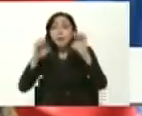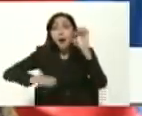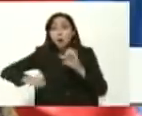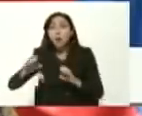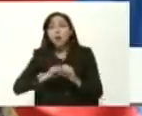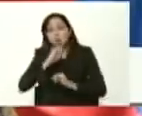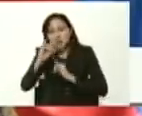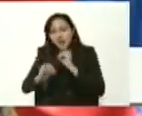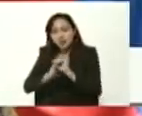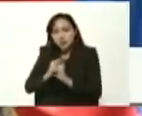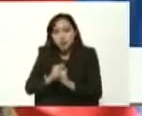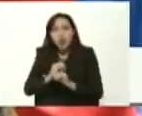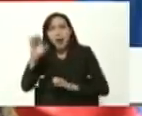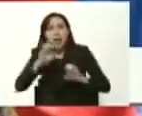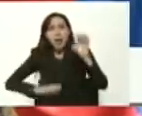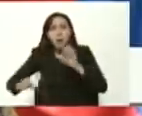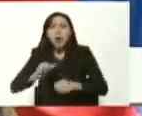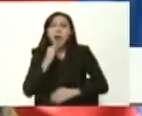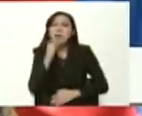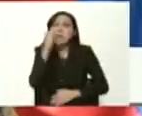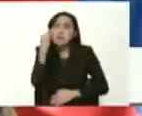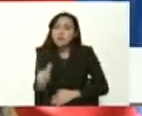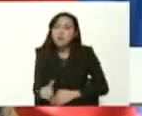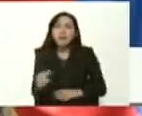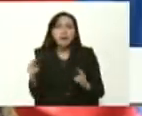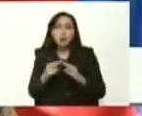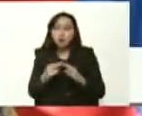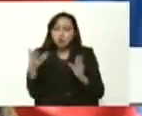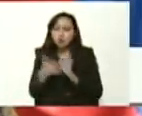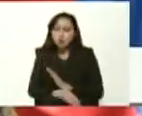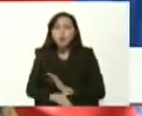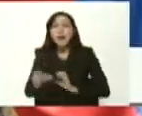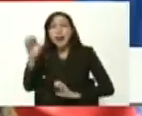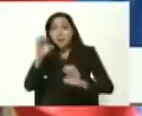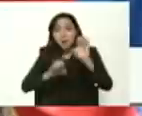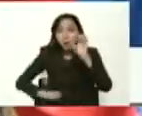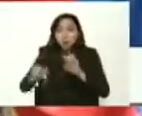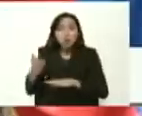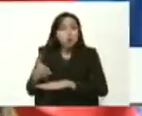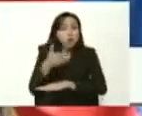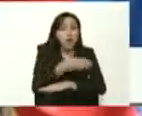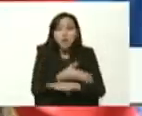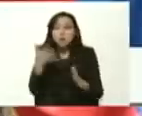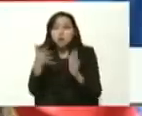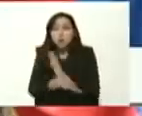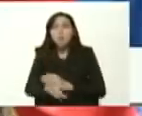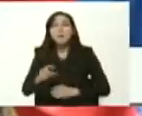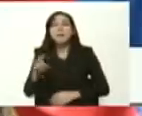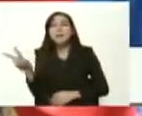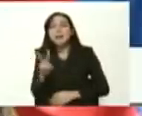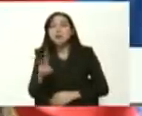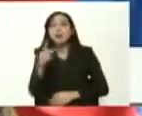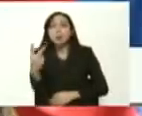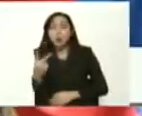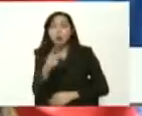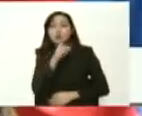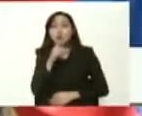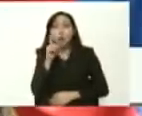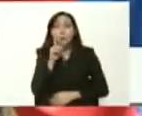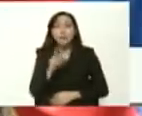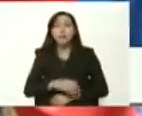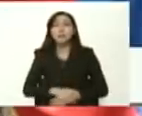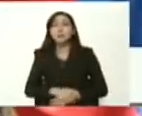el informe conocido de este examen preliminar como Venezuela 2. Aprovecho